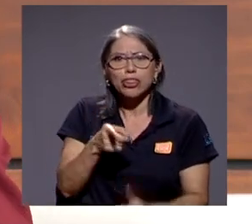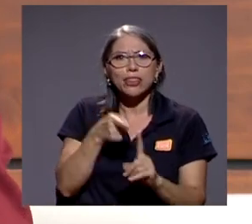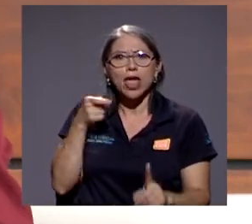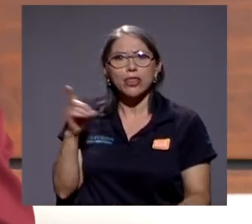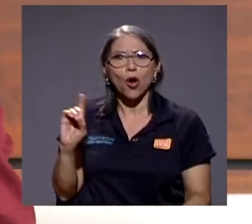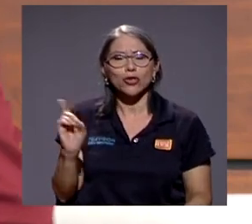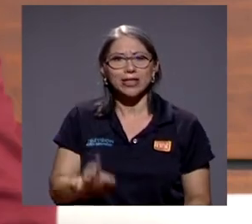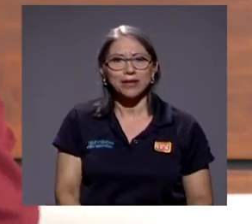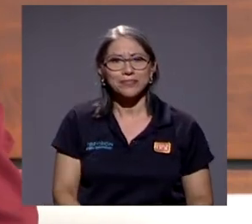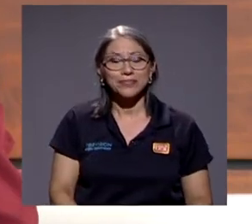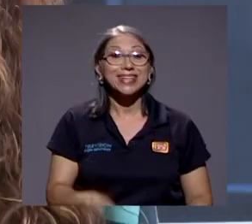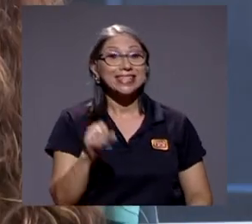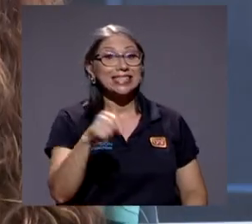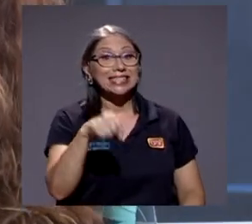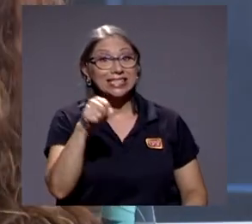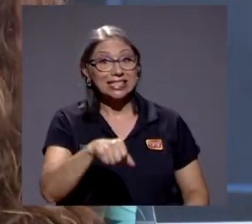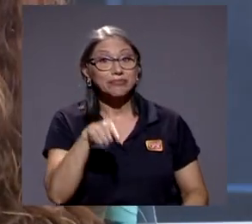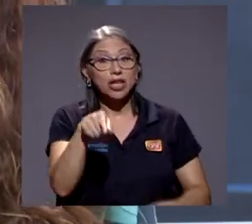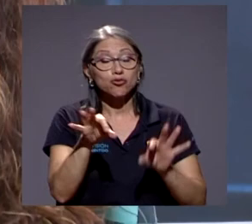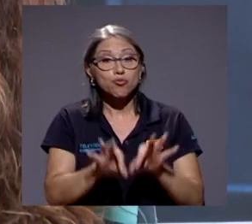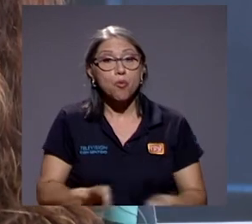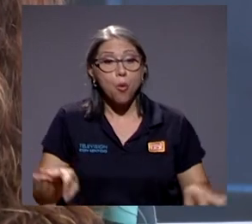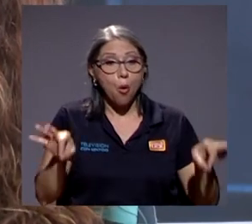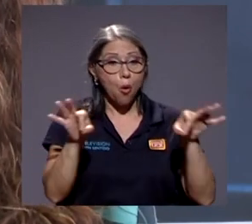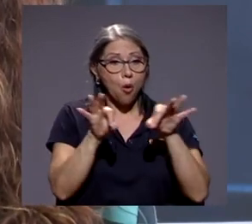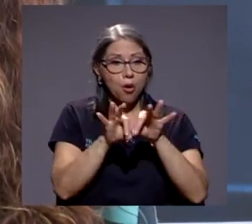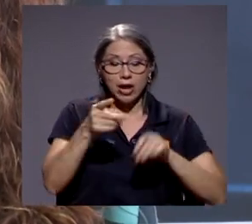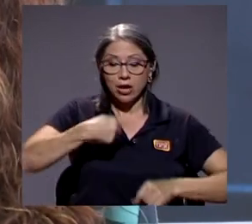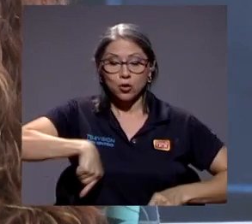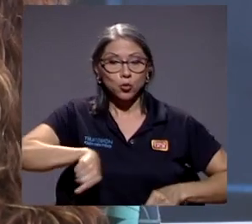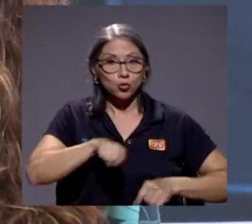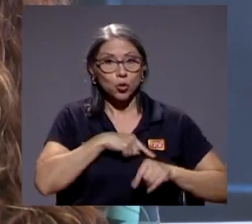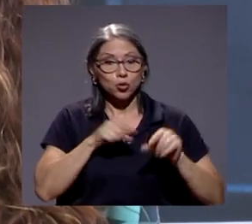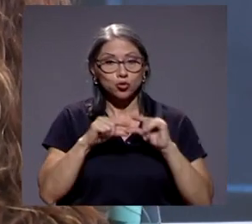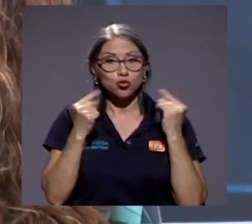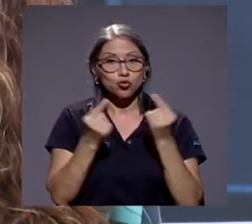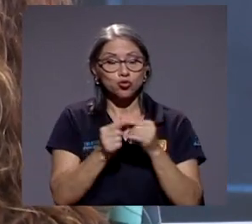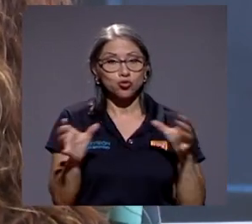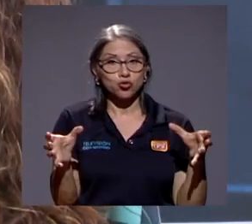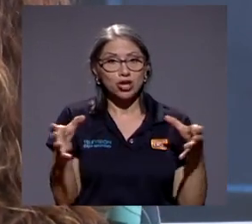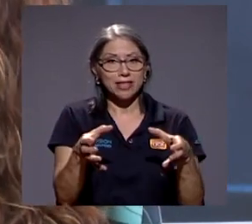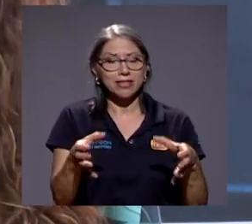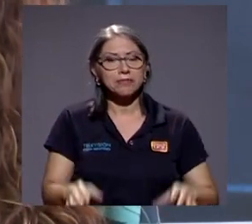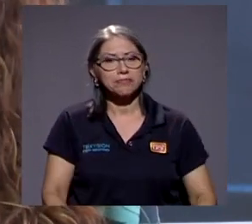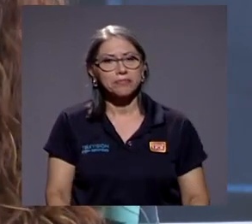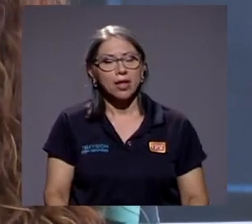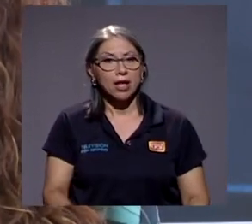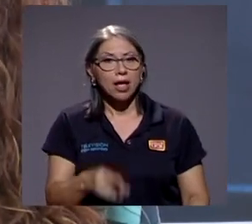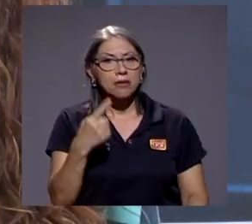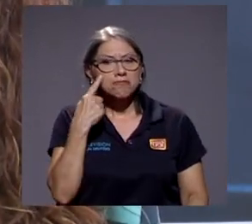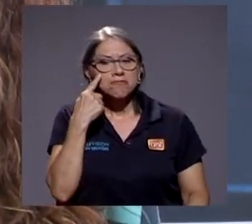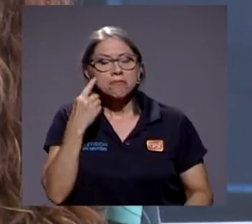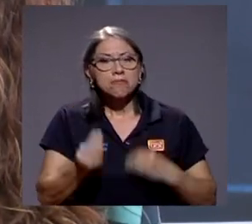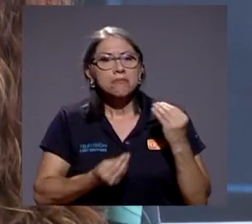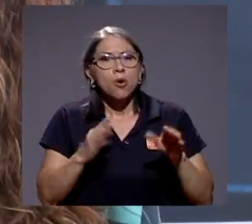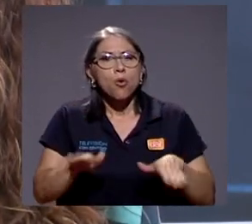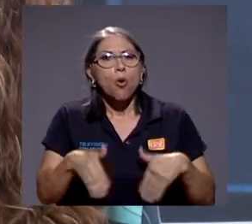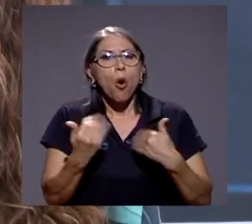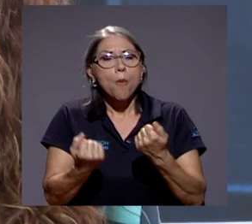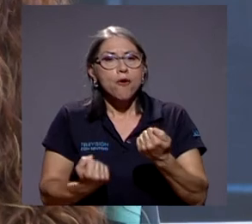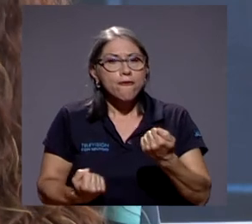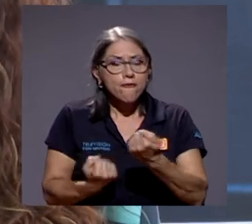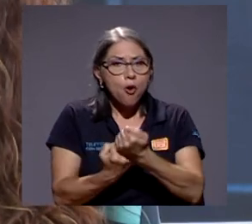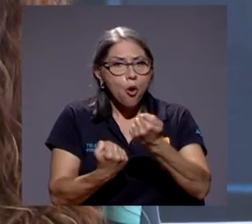este ha sido como un punto esencial de toda la búsqueda que hemos hecho nosotros como red o sea buscar cómo fortalecer el presupuesto de